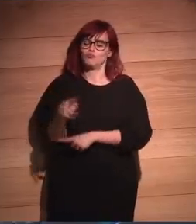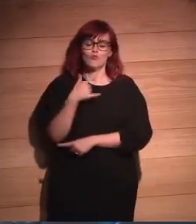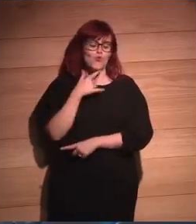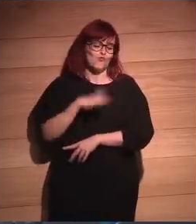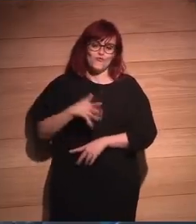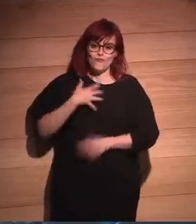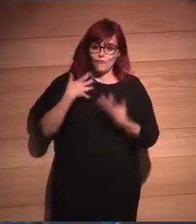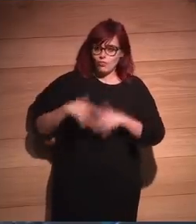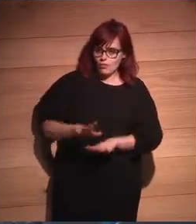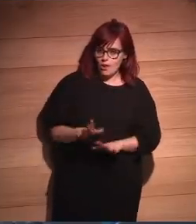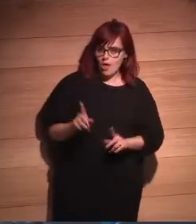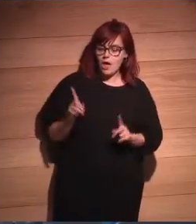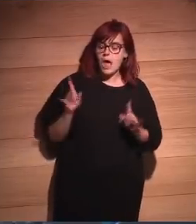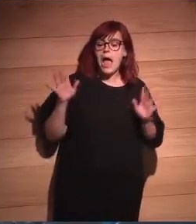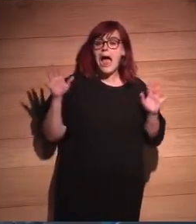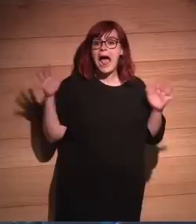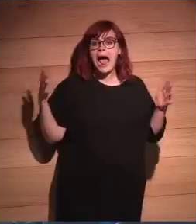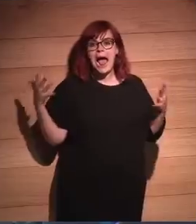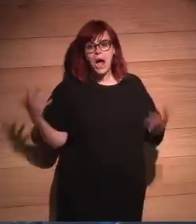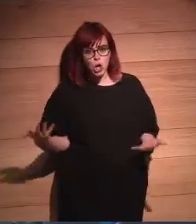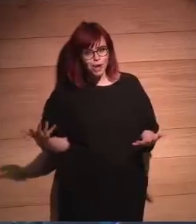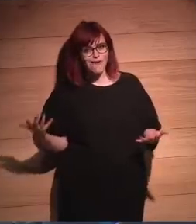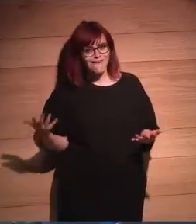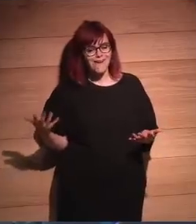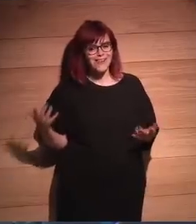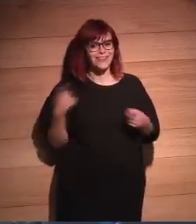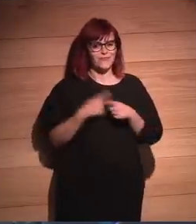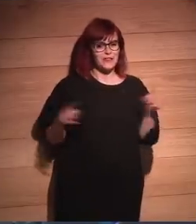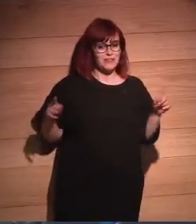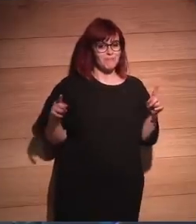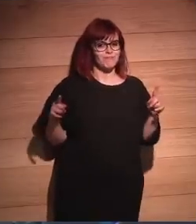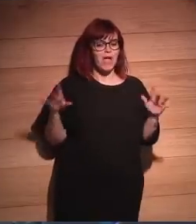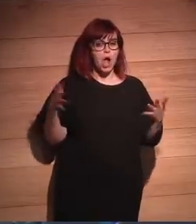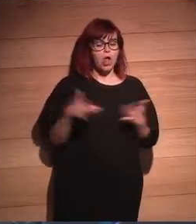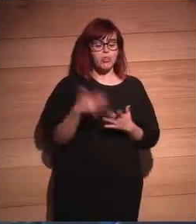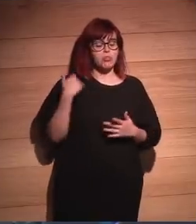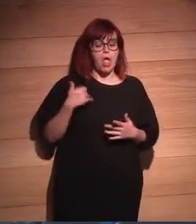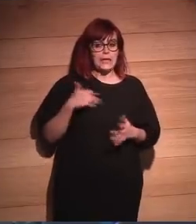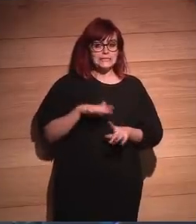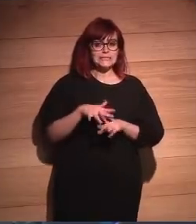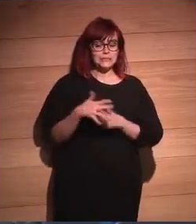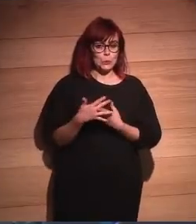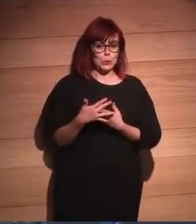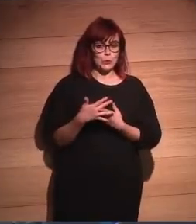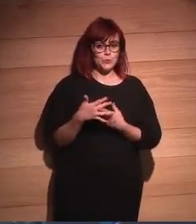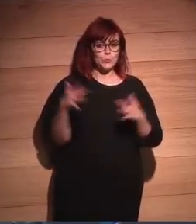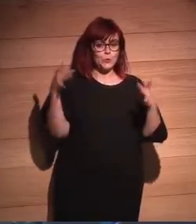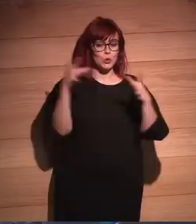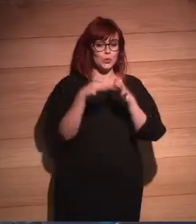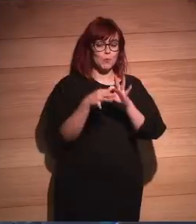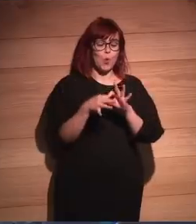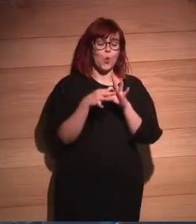claro, ¿qué es lo que ocurre ahora? Ahora nos encontramos con que ya se ha escindido esa